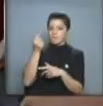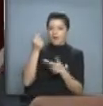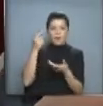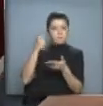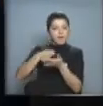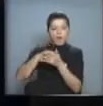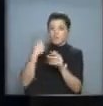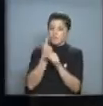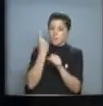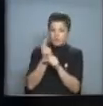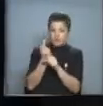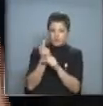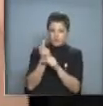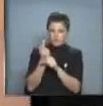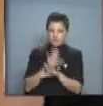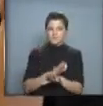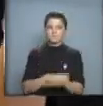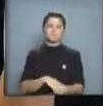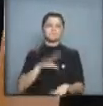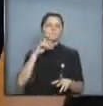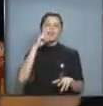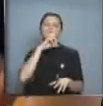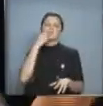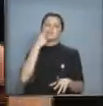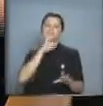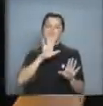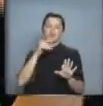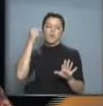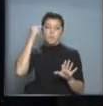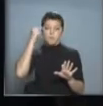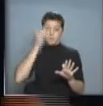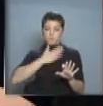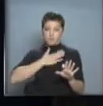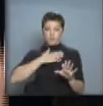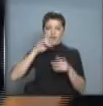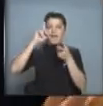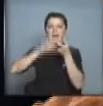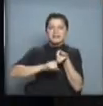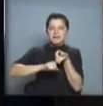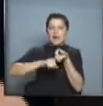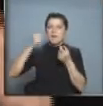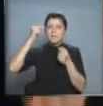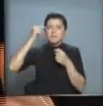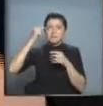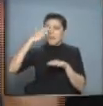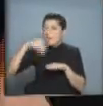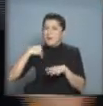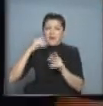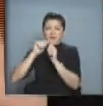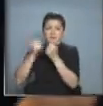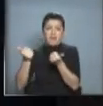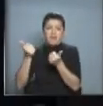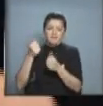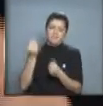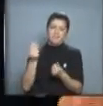Yo, que decía Lucas, que no hay que no casarse por miedo al divorcio, porque si uno va a pensar, bueno,